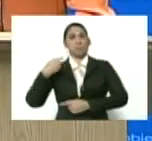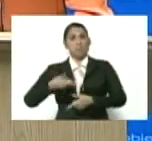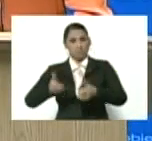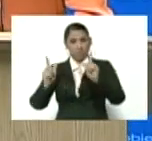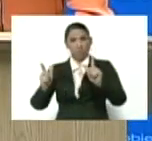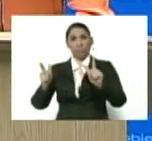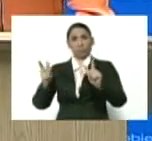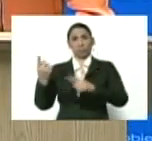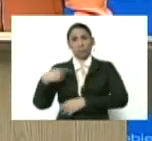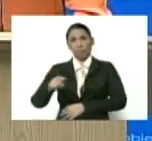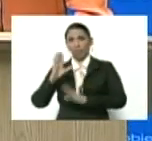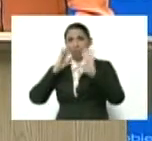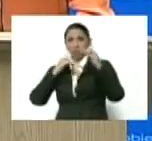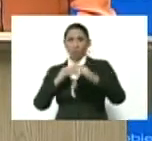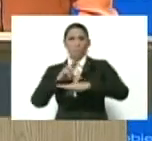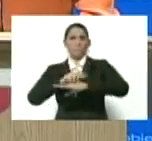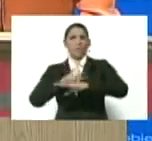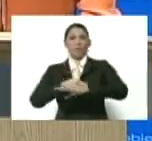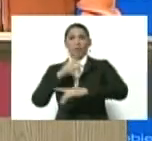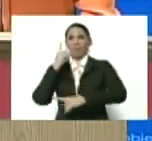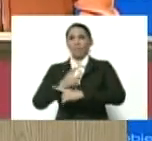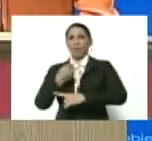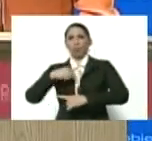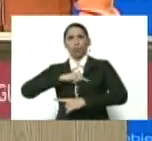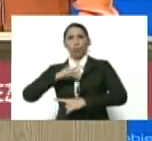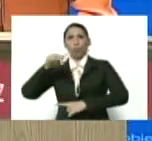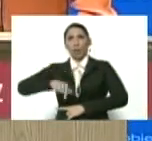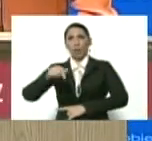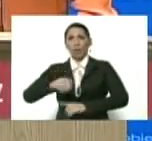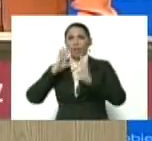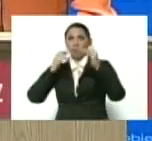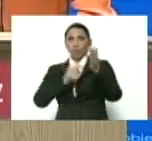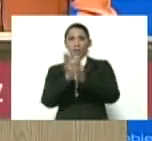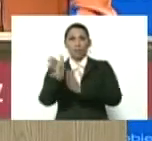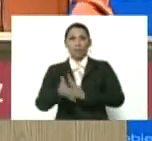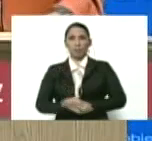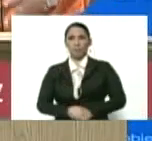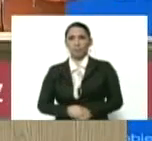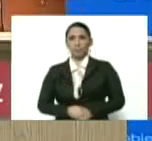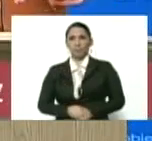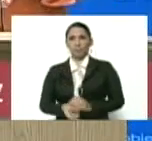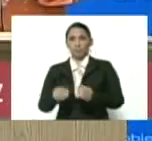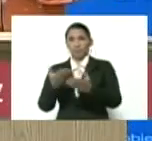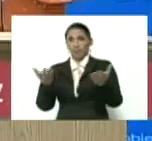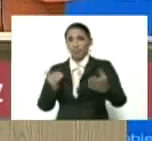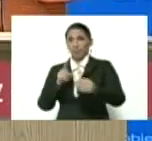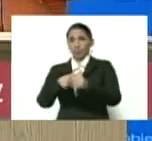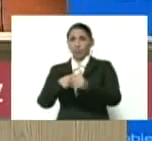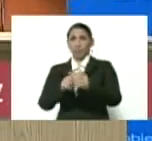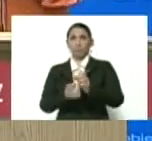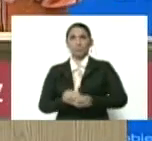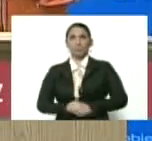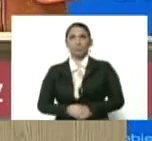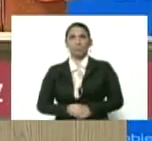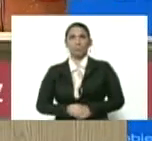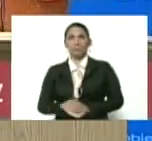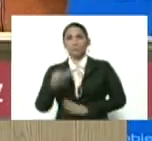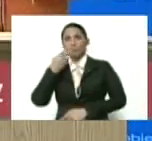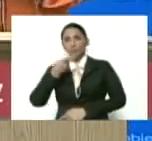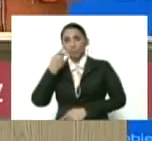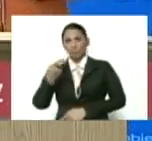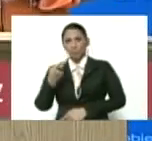médica debida. Aquí le estamos dando atención gratuita y eso forma parte de la